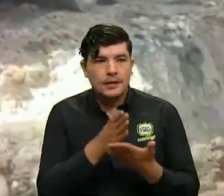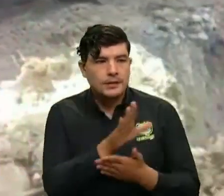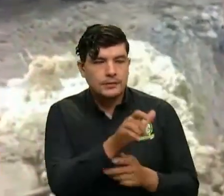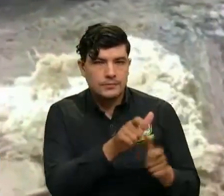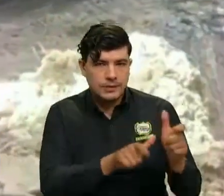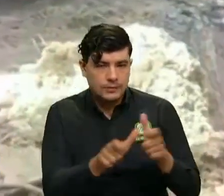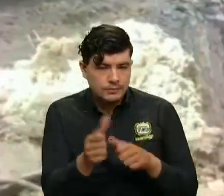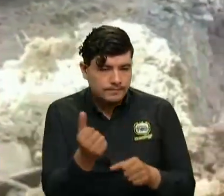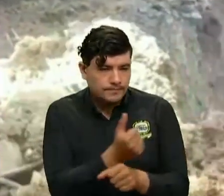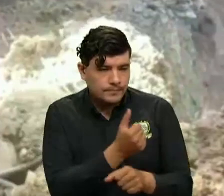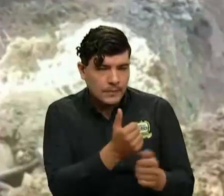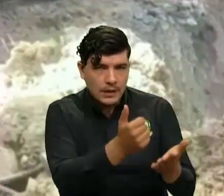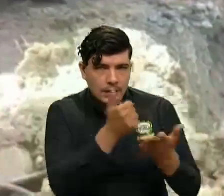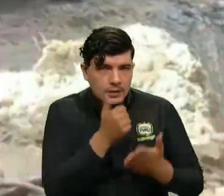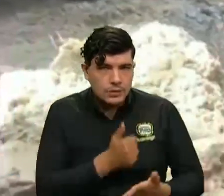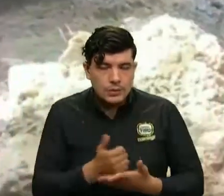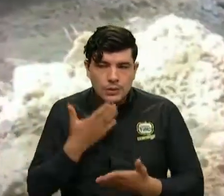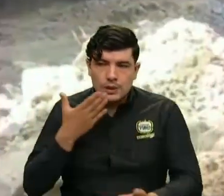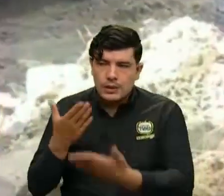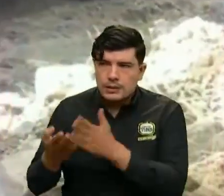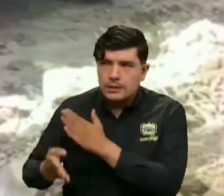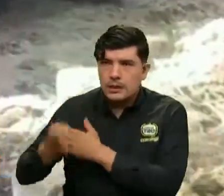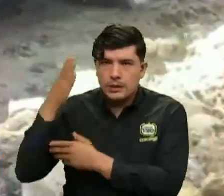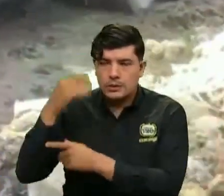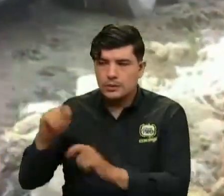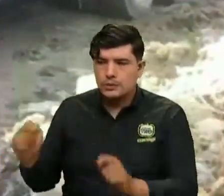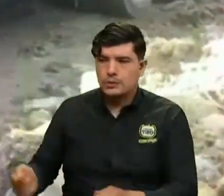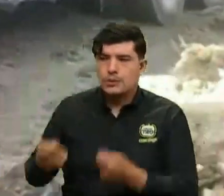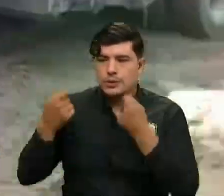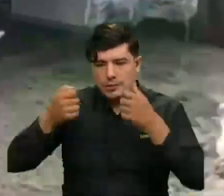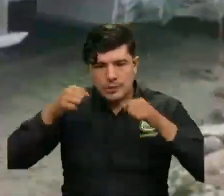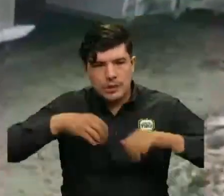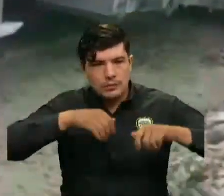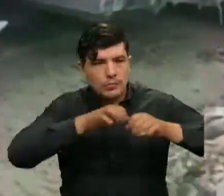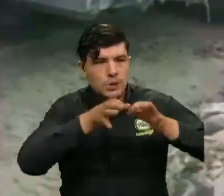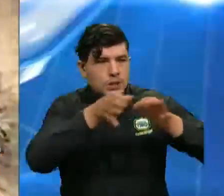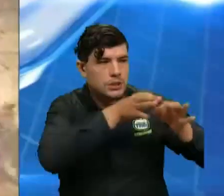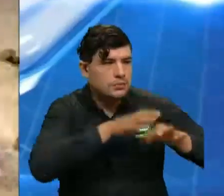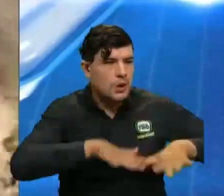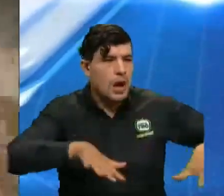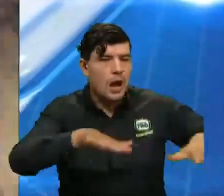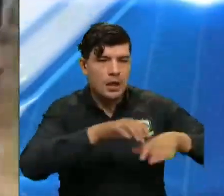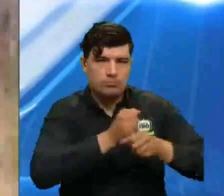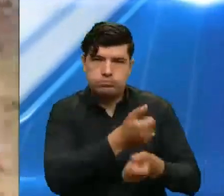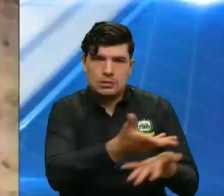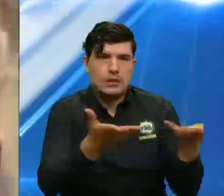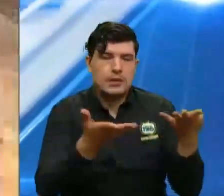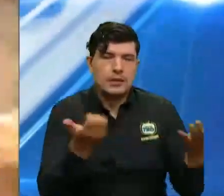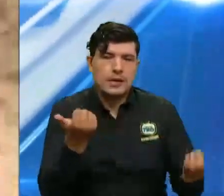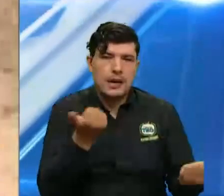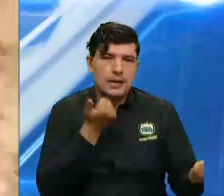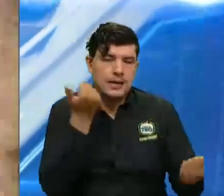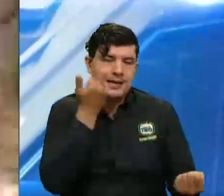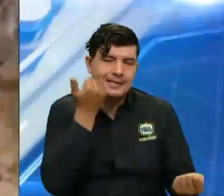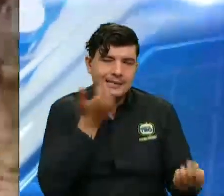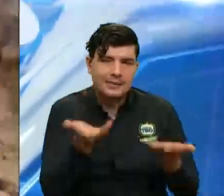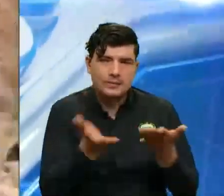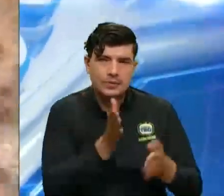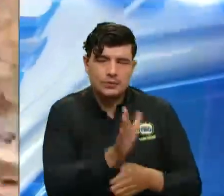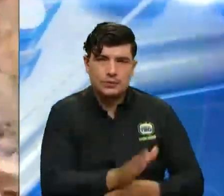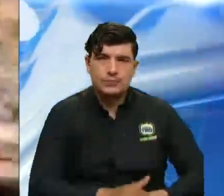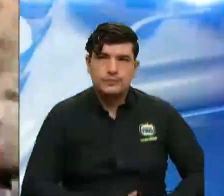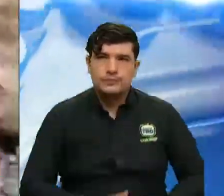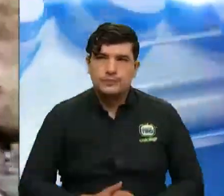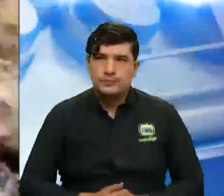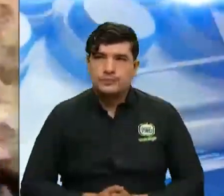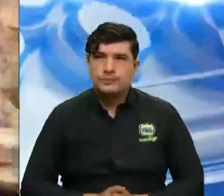sacar la grúa y así llegar a los municipios con el servicio del gas. La época de lluvia dificulta el tránsito para vehículos